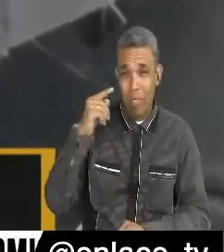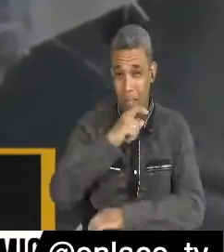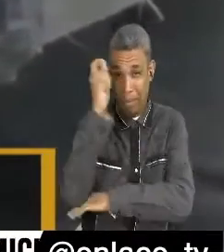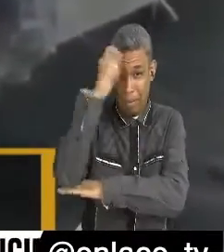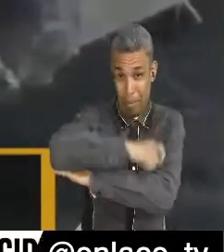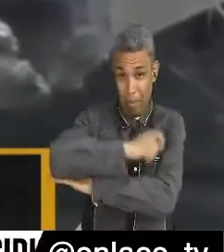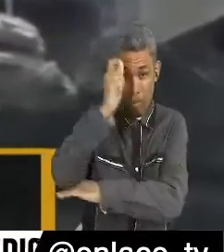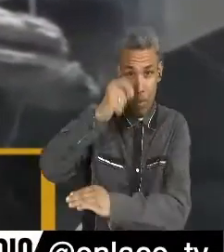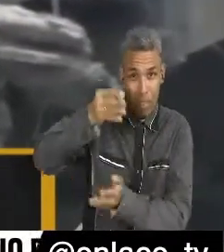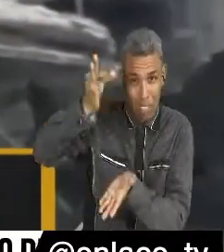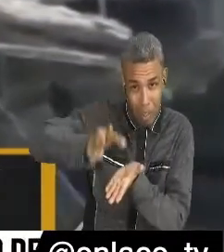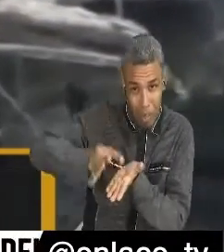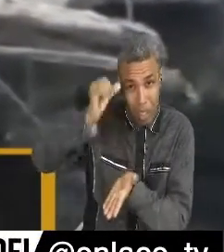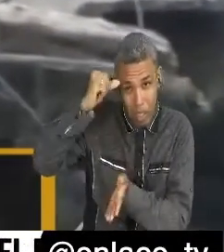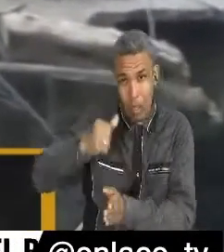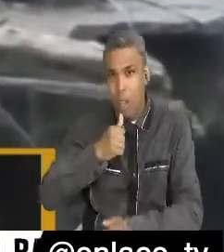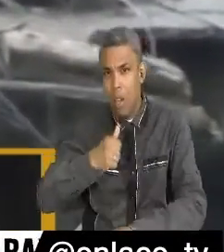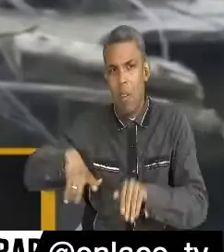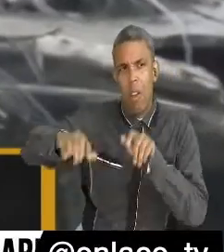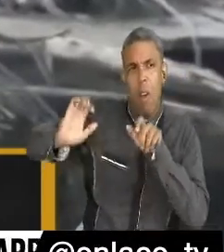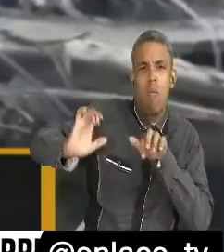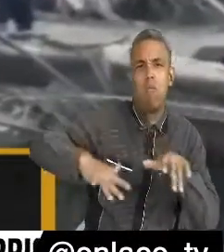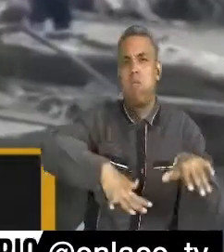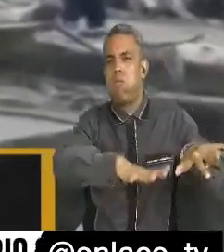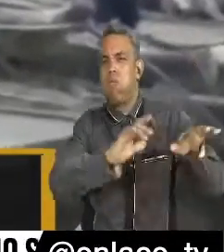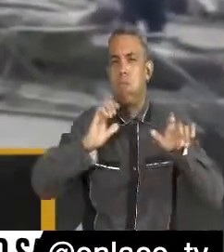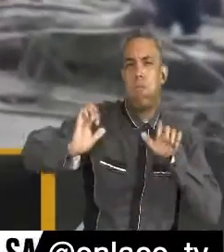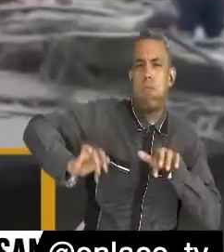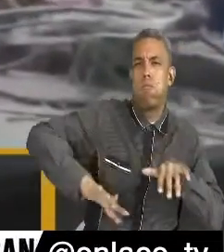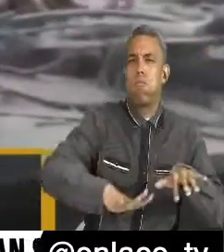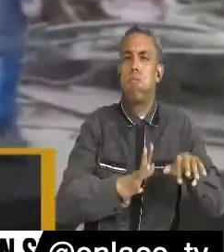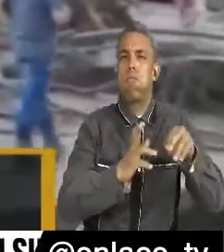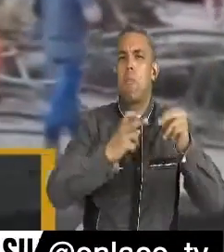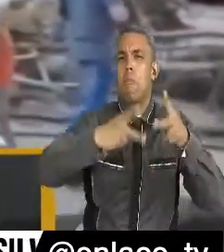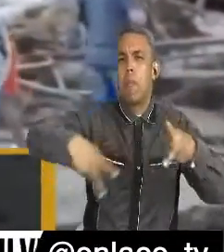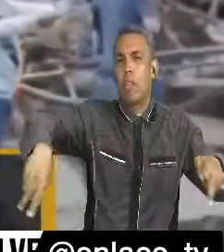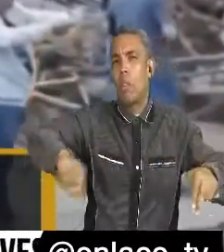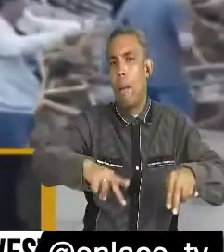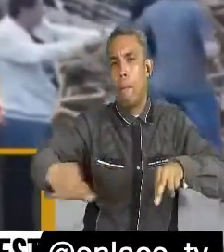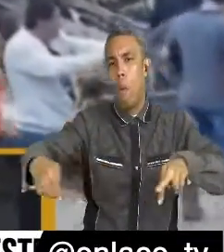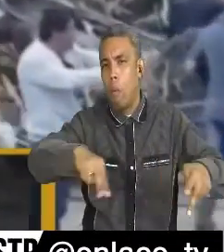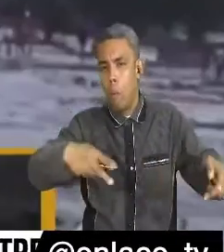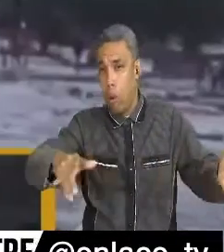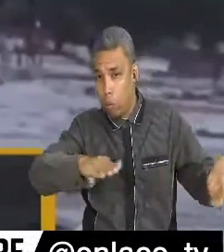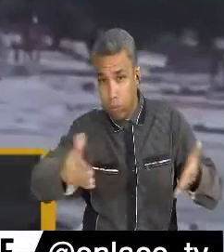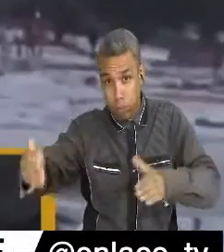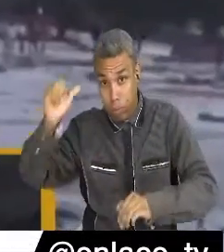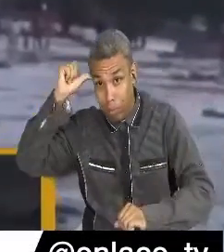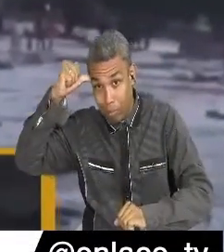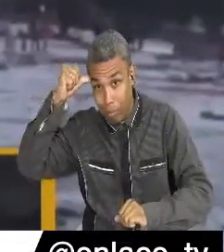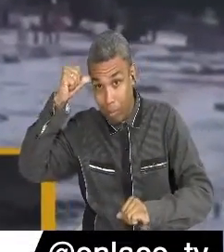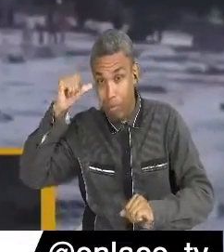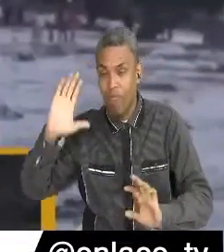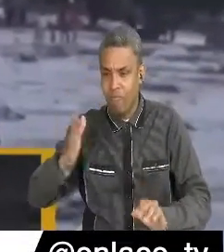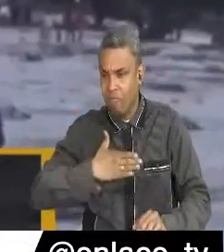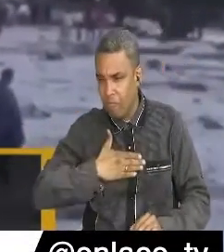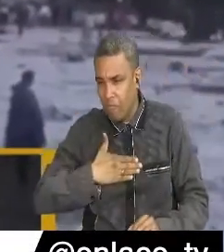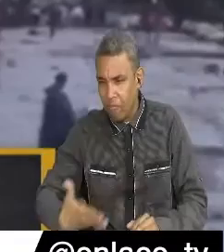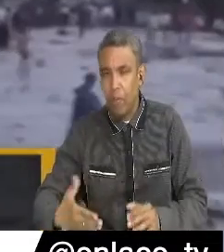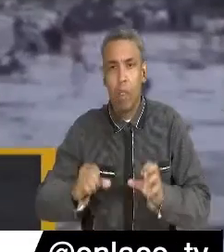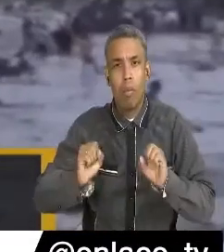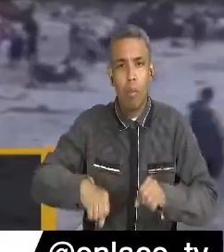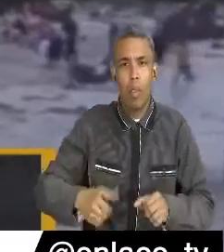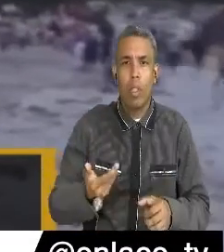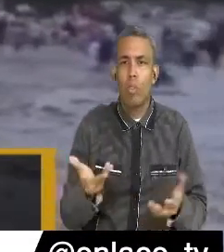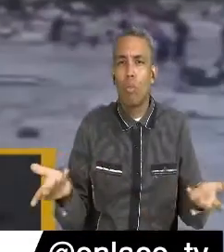y en respuesta a las distintas expresiones de solidaridad de los colombianos, el gobierno nacional decidió abrir centros de donaciones en especie en sedes de la Cruz